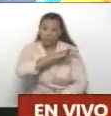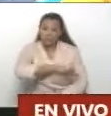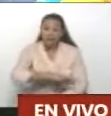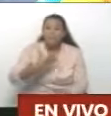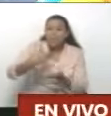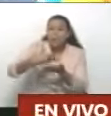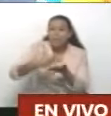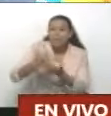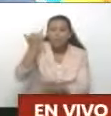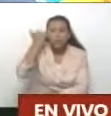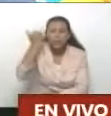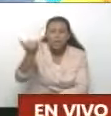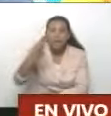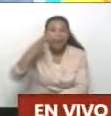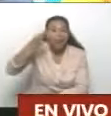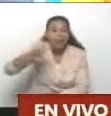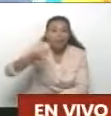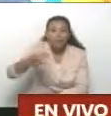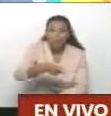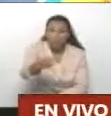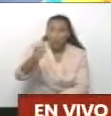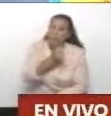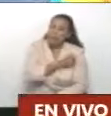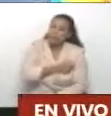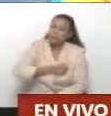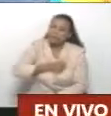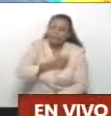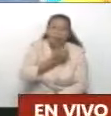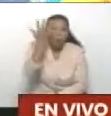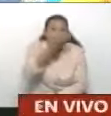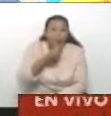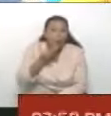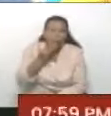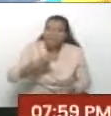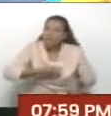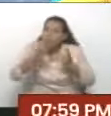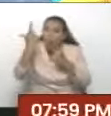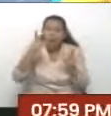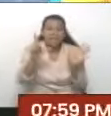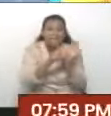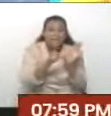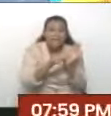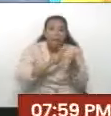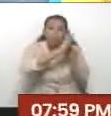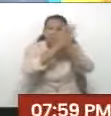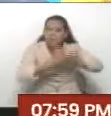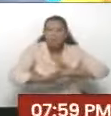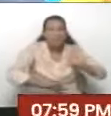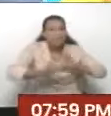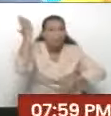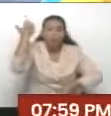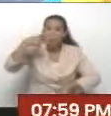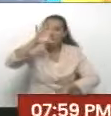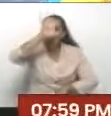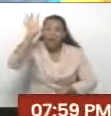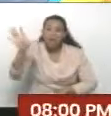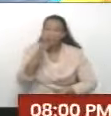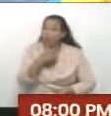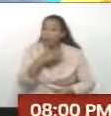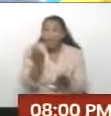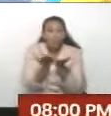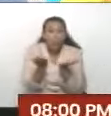planteamos, nos vimos a la realidad porque lamentablemente nuestros jóvenes dejaron bachillerato inconcluso y sin bachillerato,